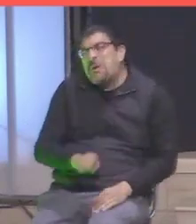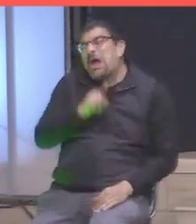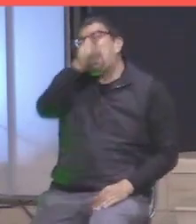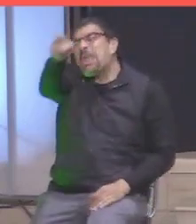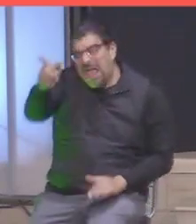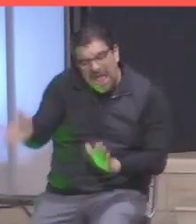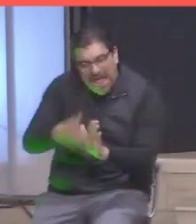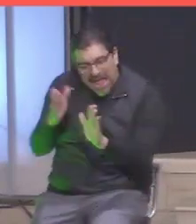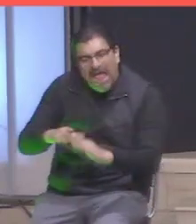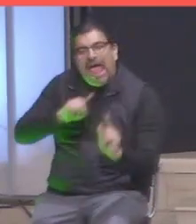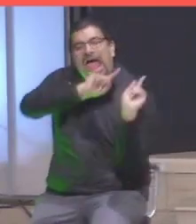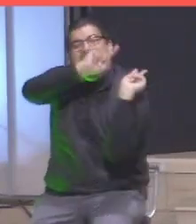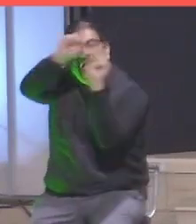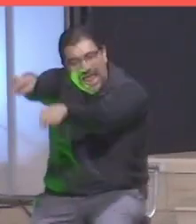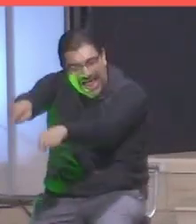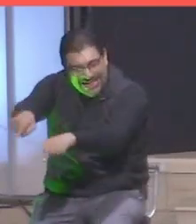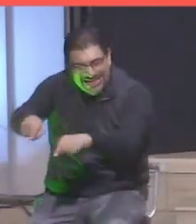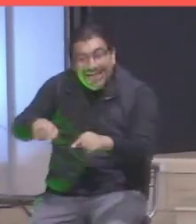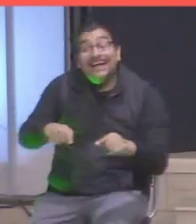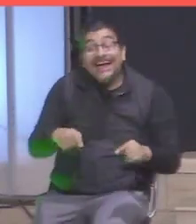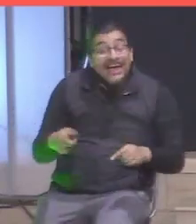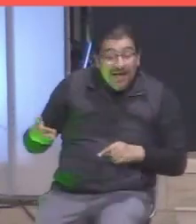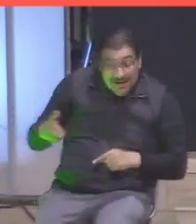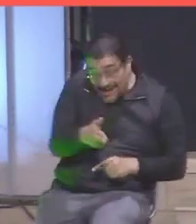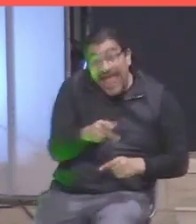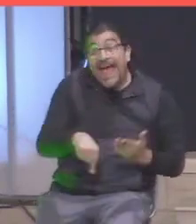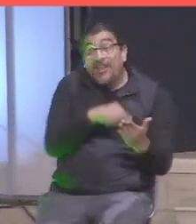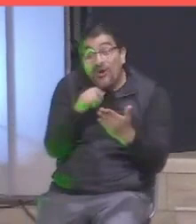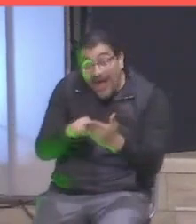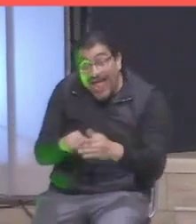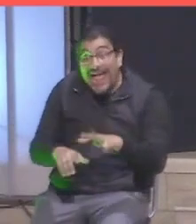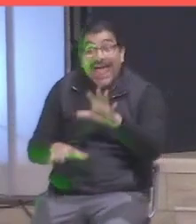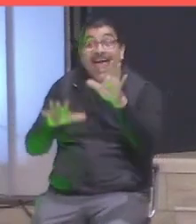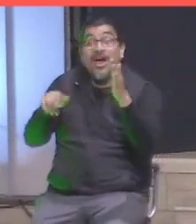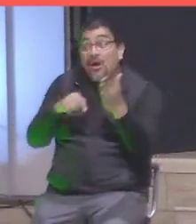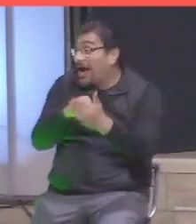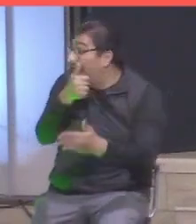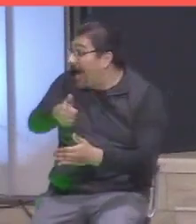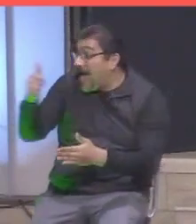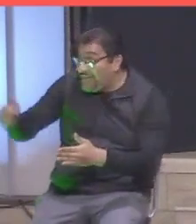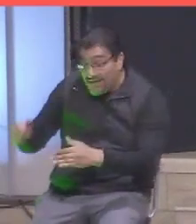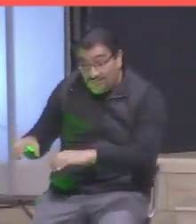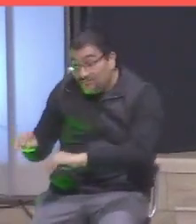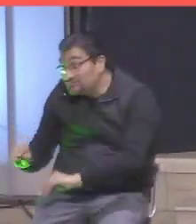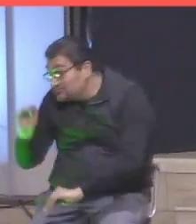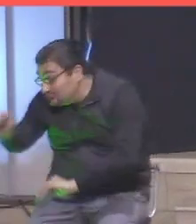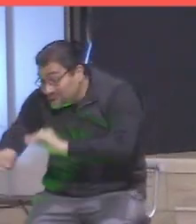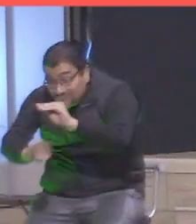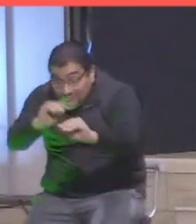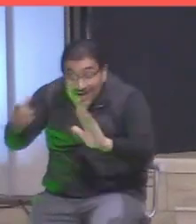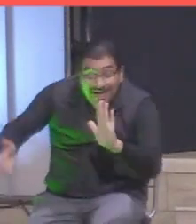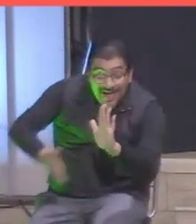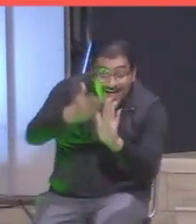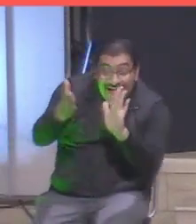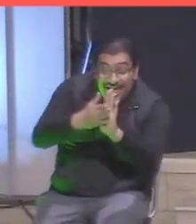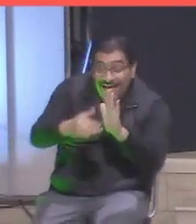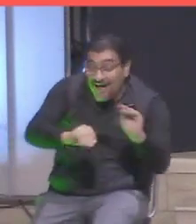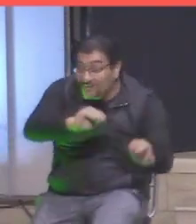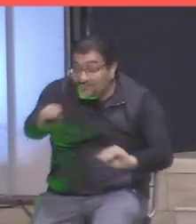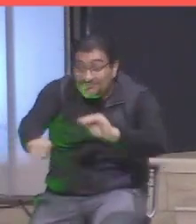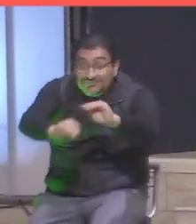estrecho vamos ahora al Jordán y tomemos de allí cada uno una viga y hagamos allí un lugar en que